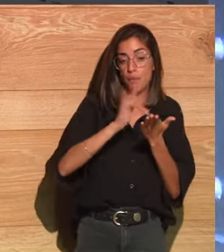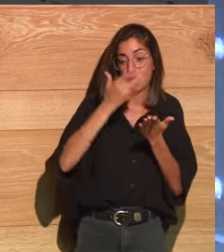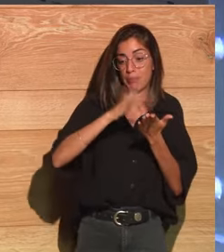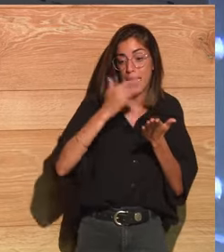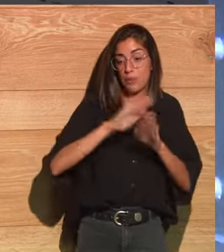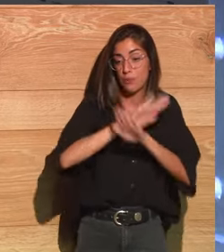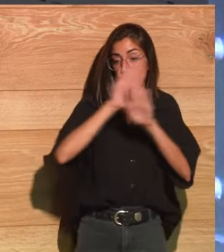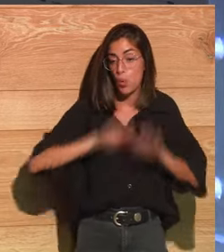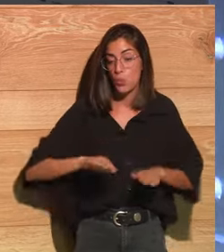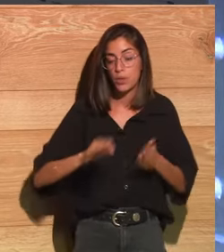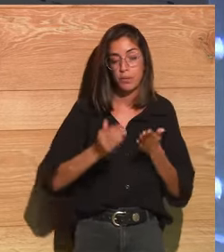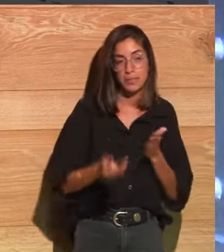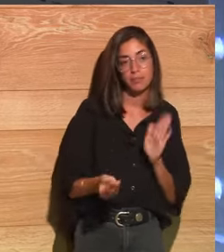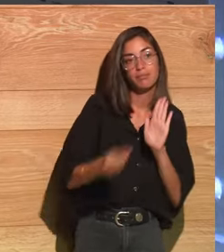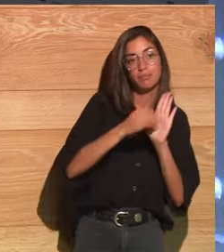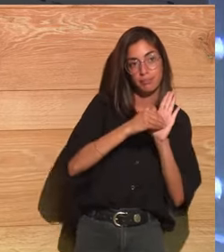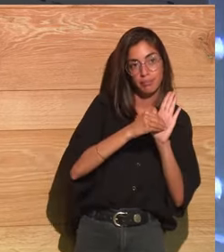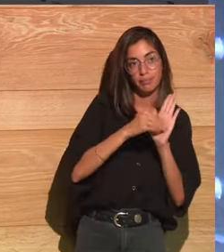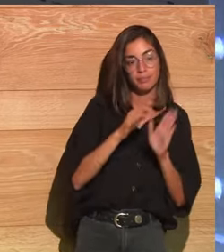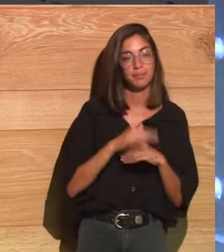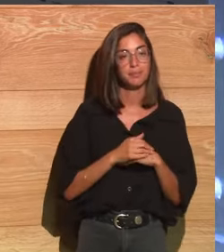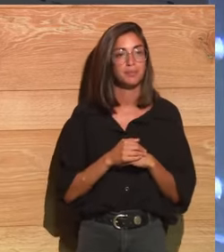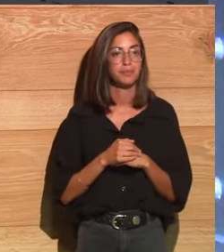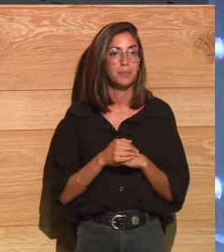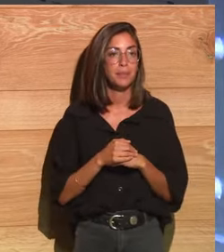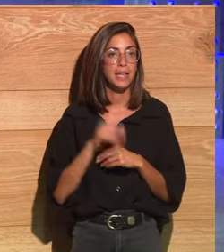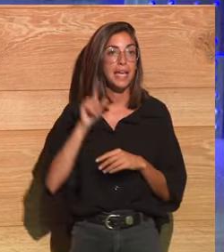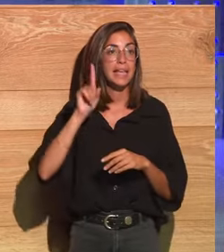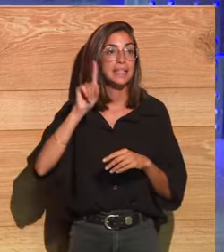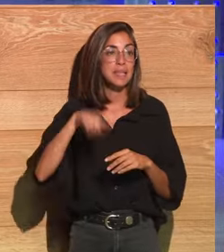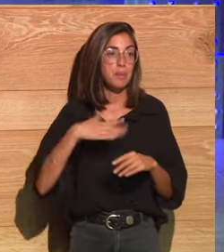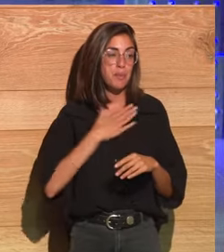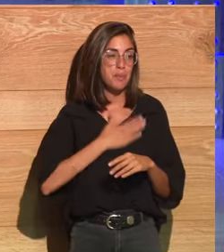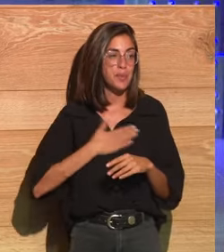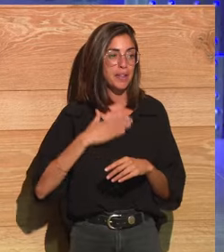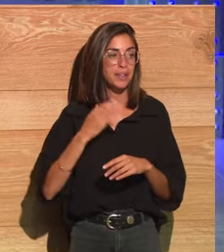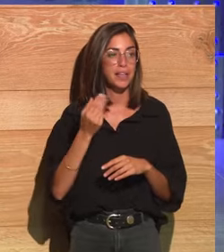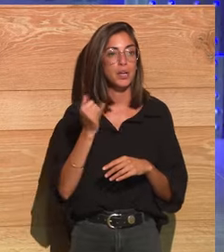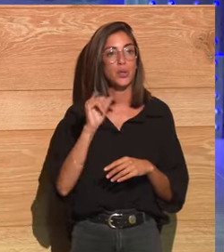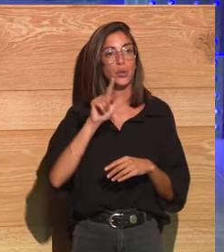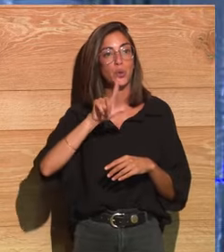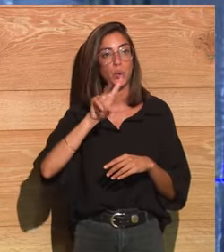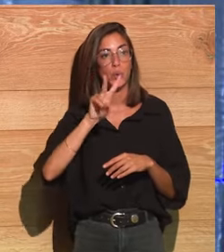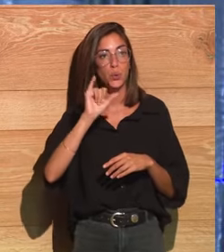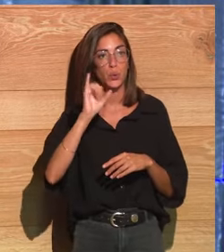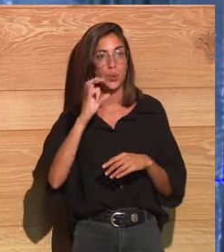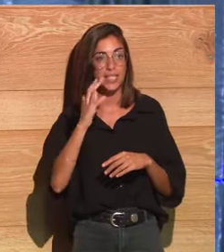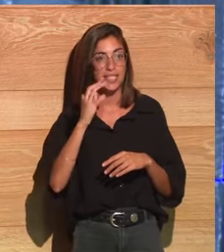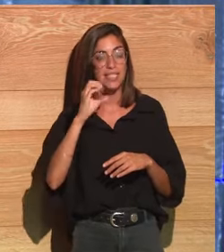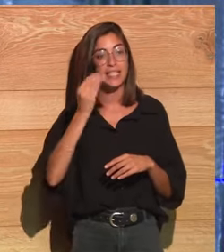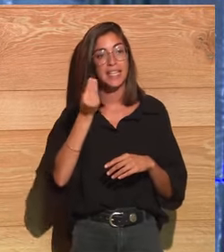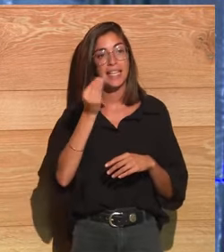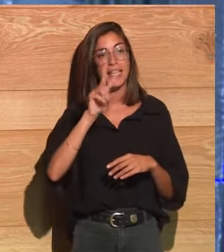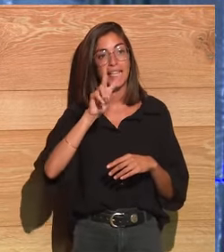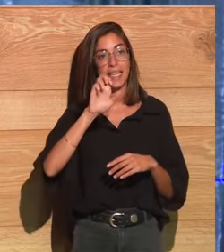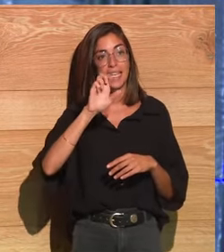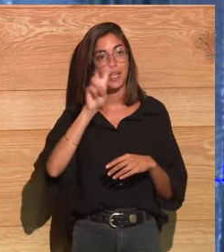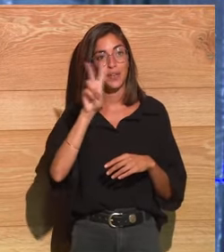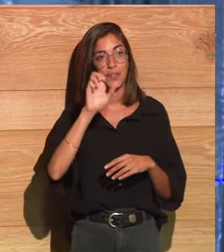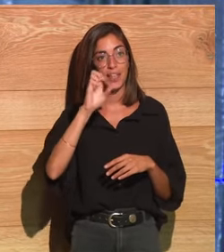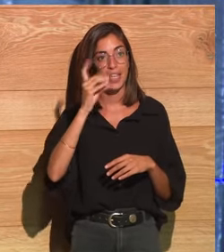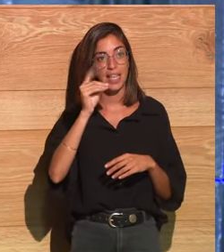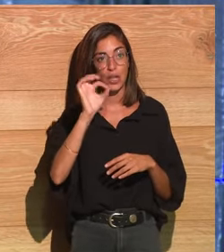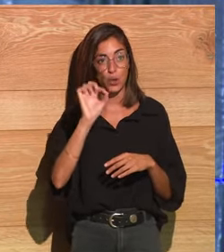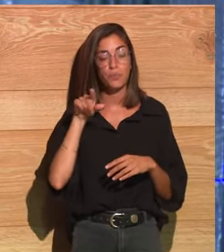ver esto en los últimos capítulos. Tenemos el placer de contar con Luis Quevedo. Muchísimas gracias, Luis. Él va a presentar el libro con